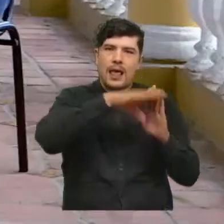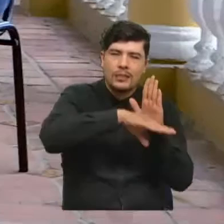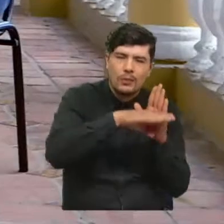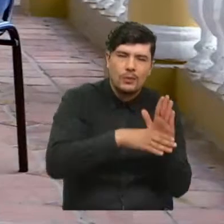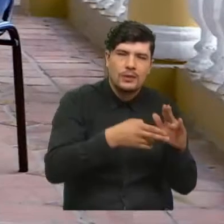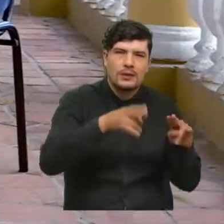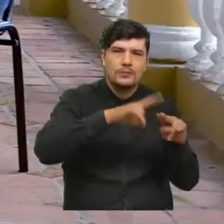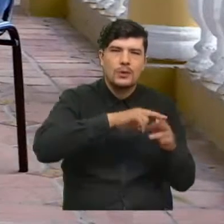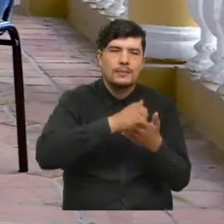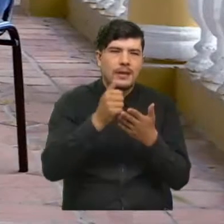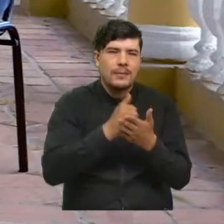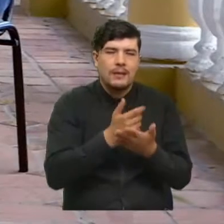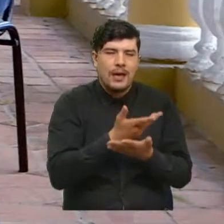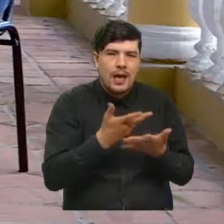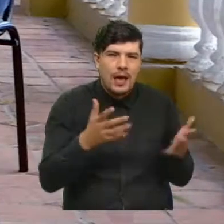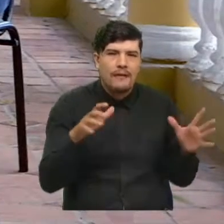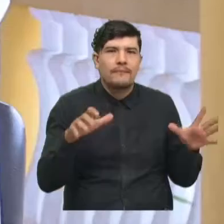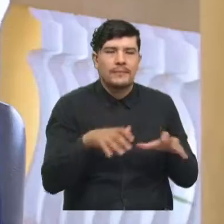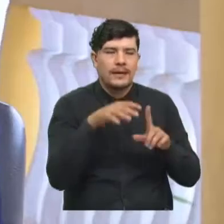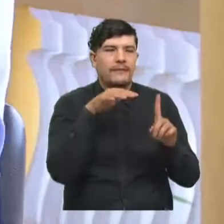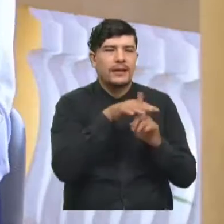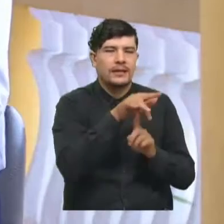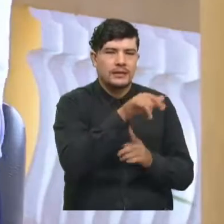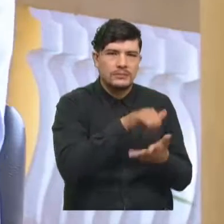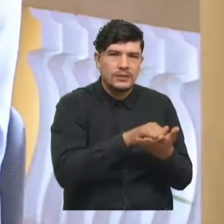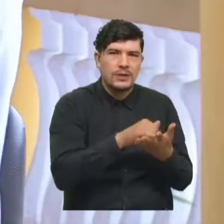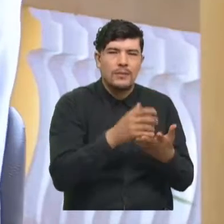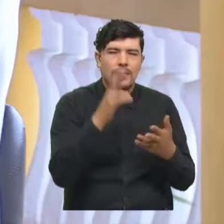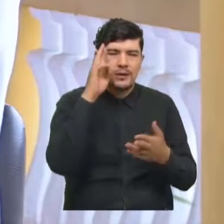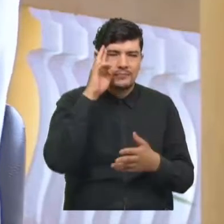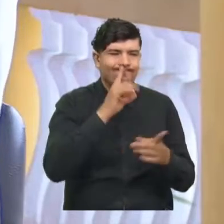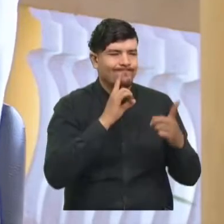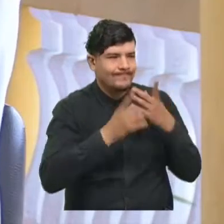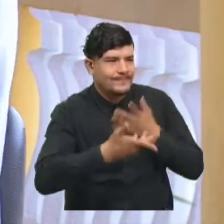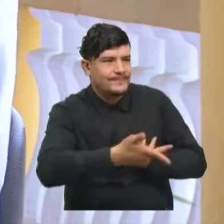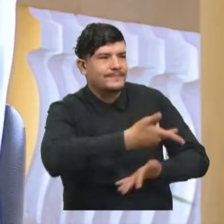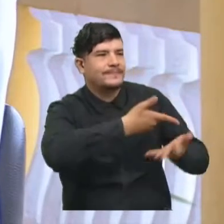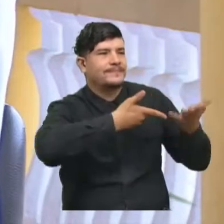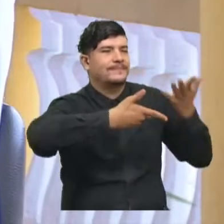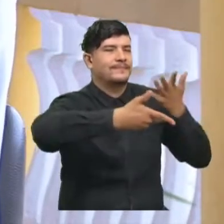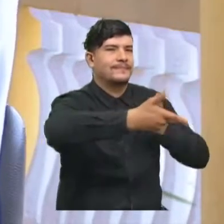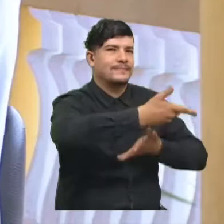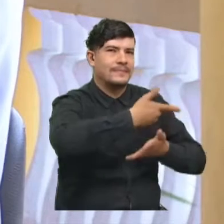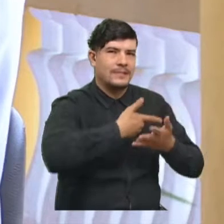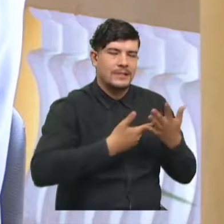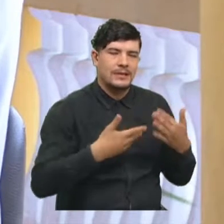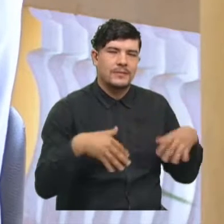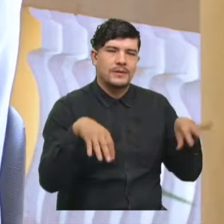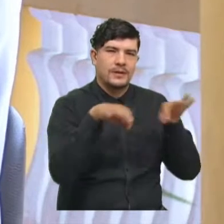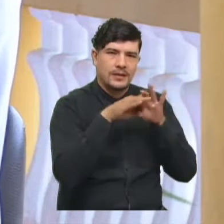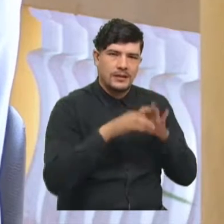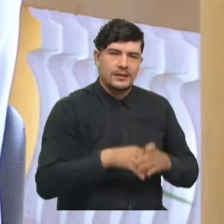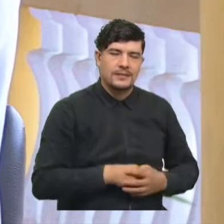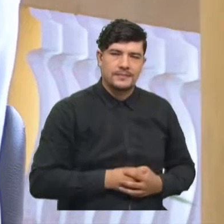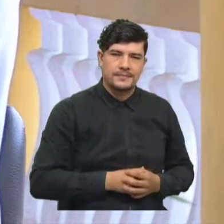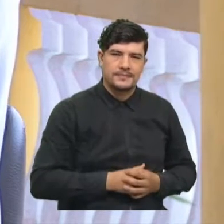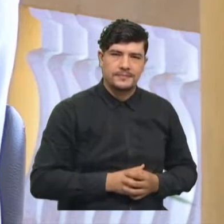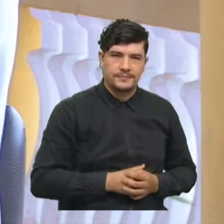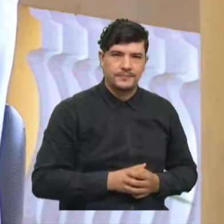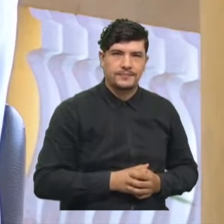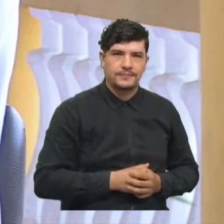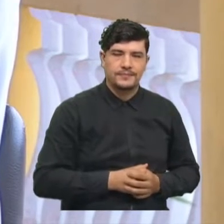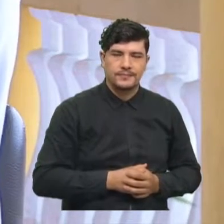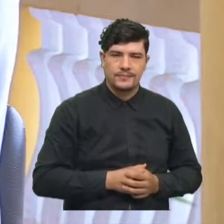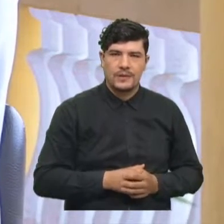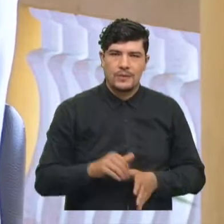cumplimiento de sus obligaciones sino también eso entonces todo ese diálogo y por eso tenemos que hacer constructivamente con el ministerio con